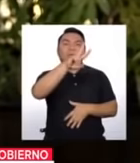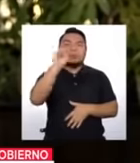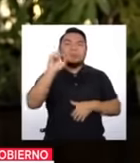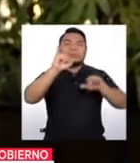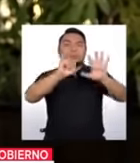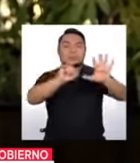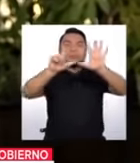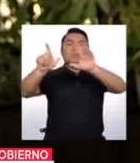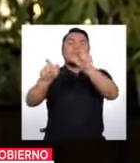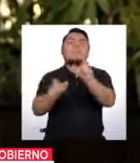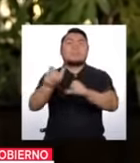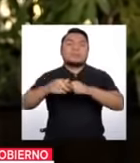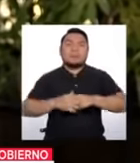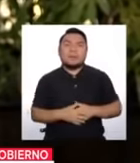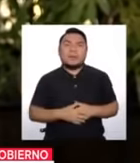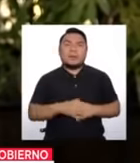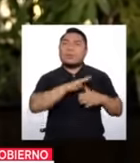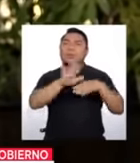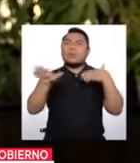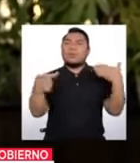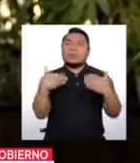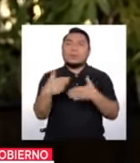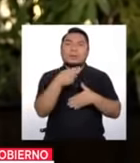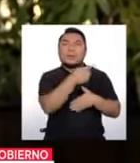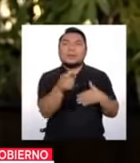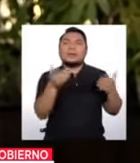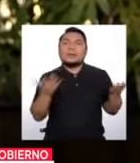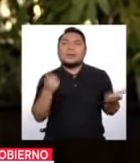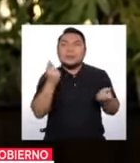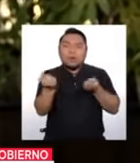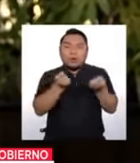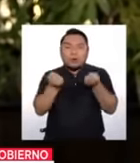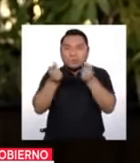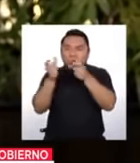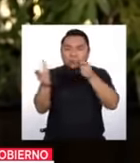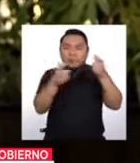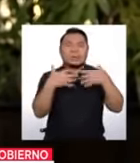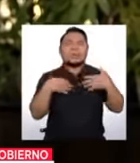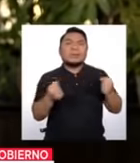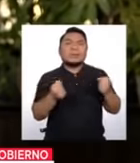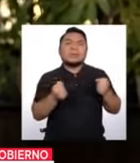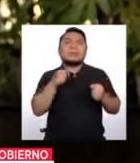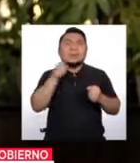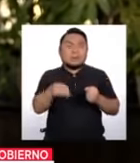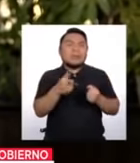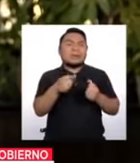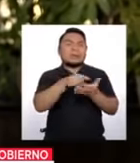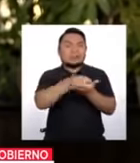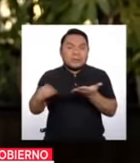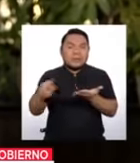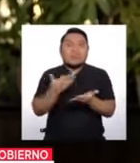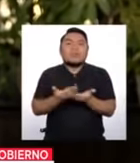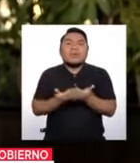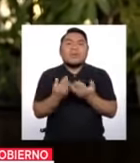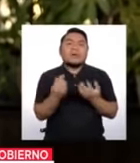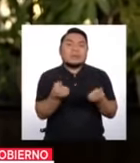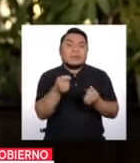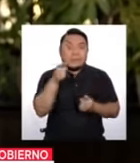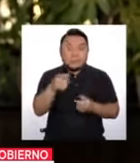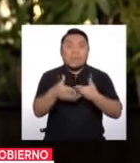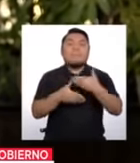14.267 personas. Y todas ellas pasan por un control estricto de salud a través de las llamadas pruebas rápidas. Y de